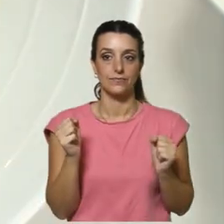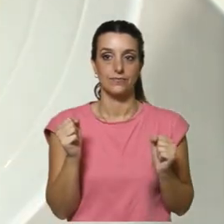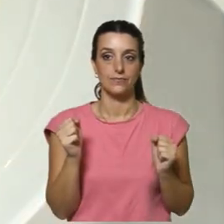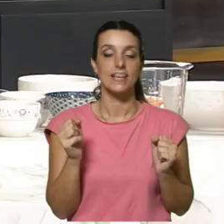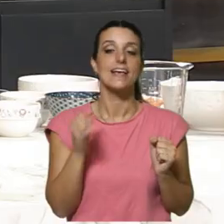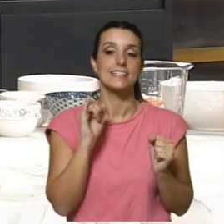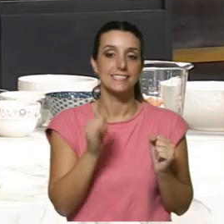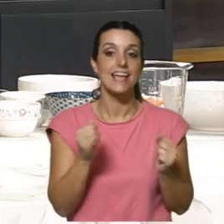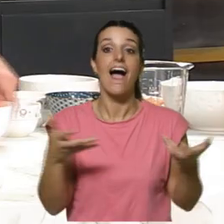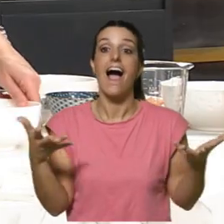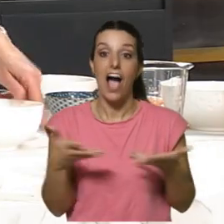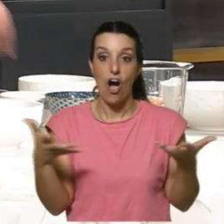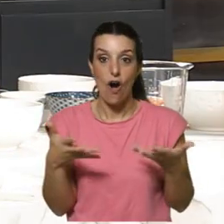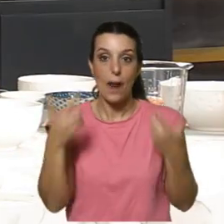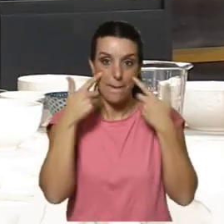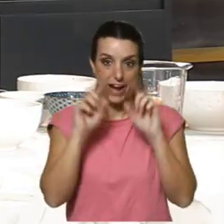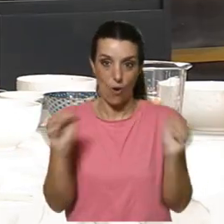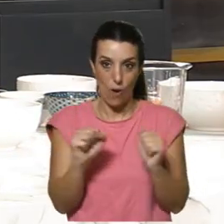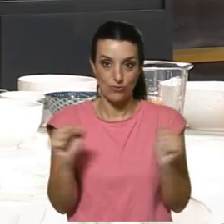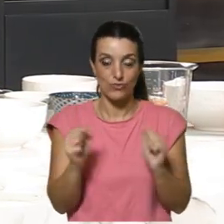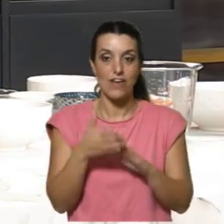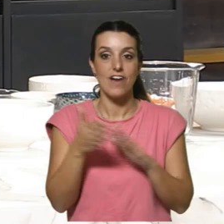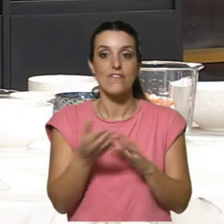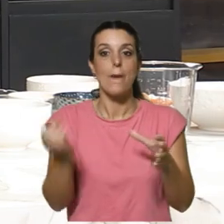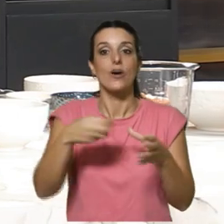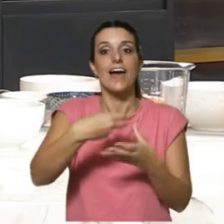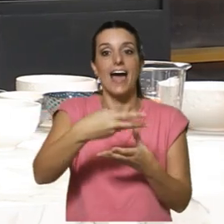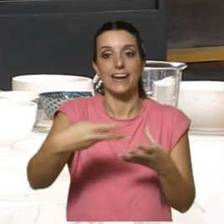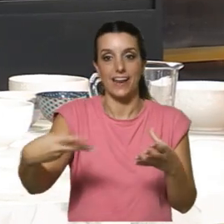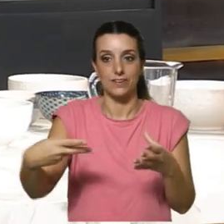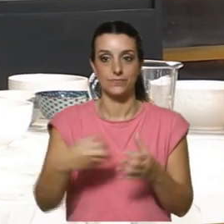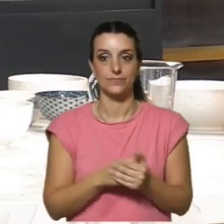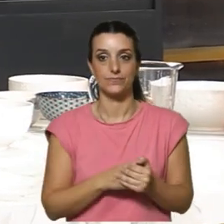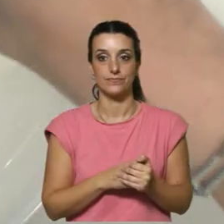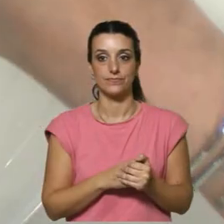Sí. Y ahora, pará, no te asustes. Ahora le vamos a ir incorporando la harina. ¿Ah?